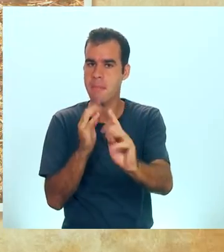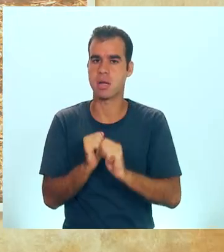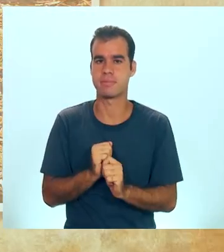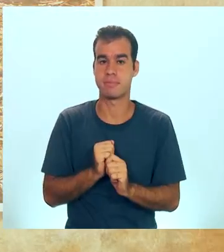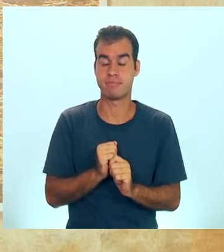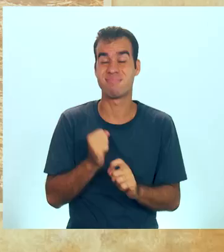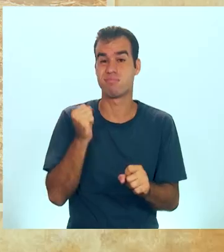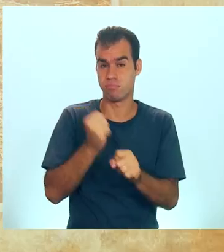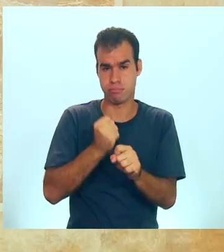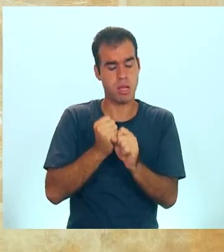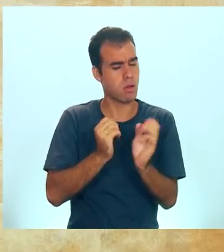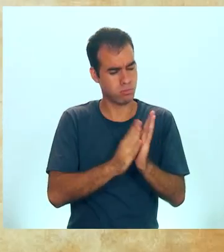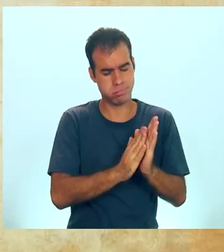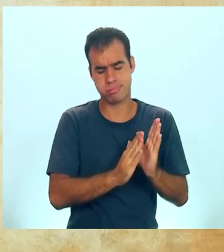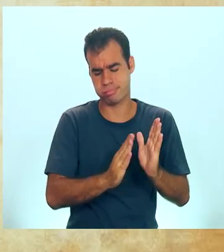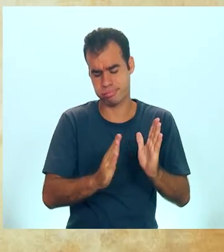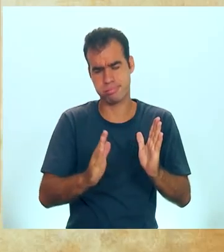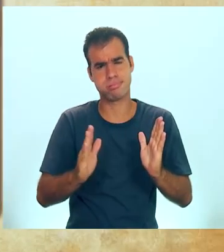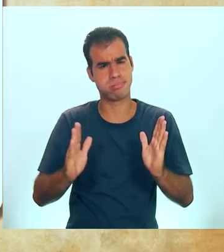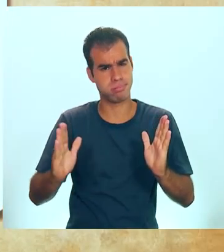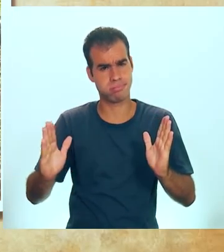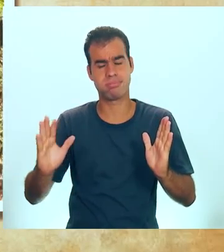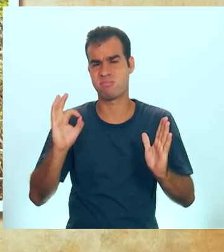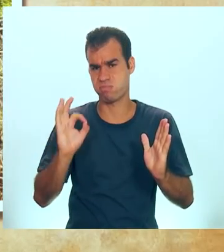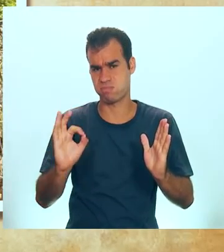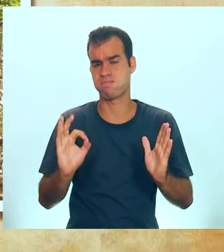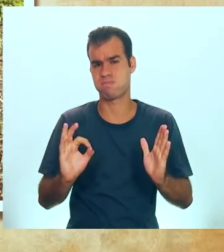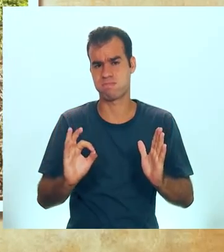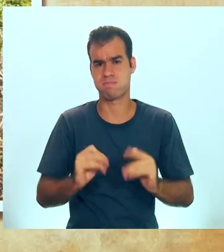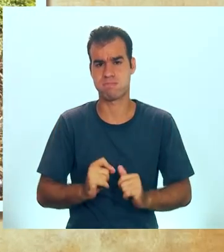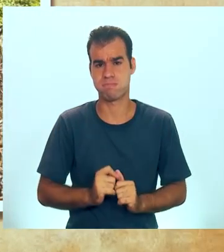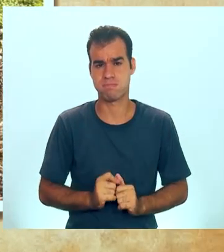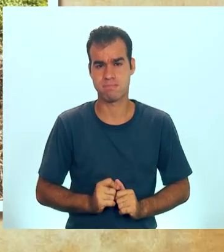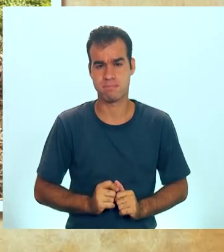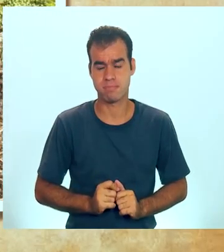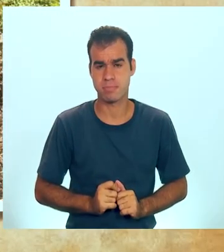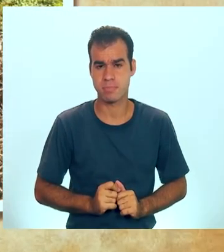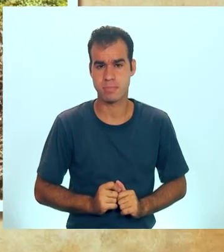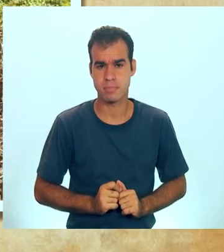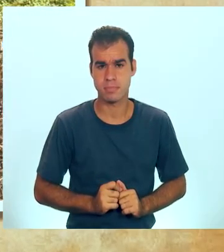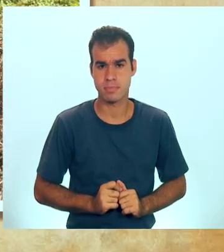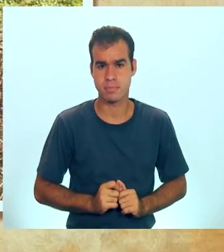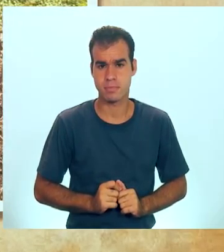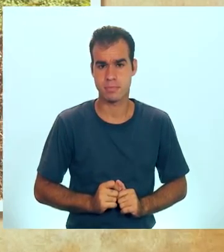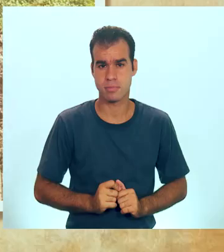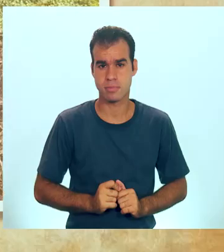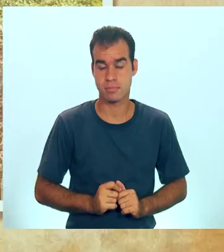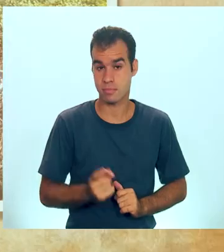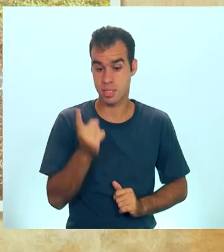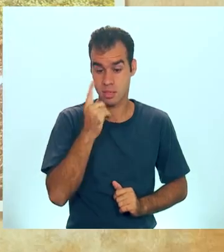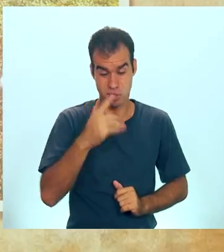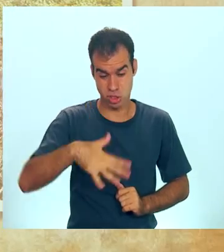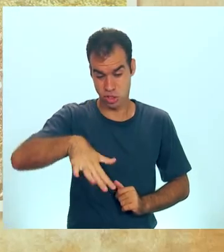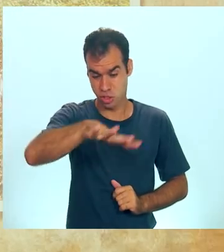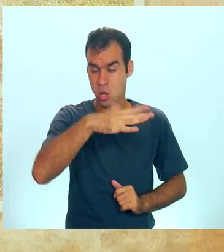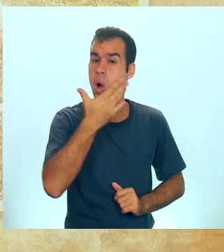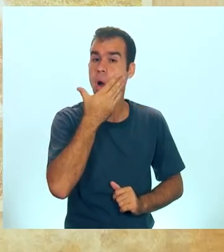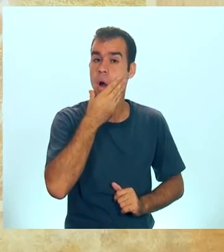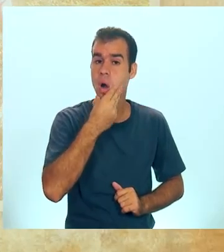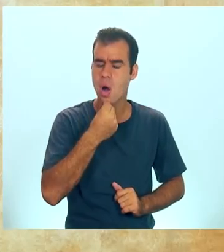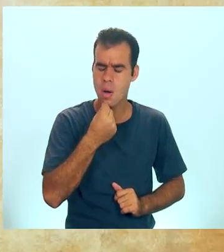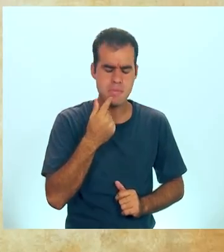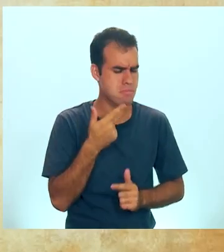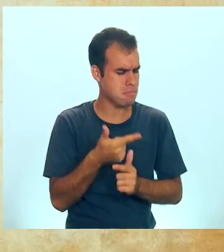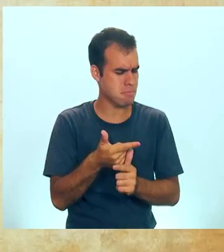trabajo multifactorial, intersectorial en la provincia, que ha permitido también que todos los jóvenes nos articulemos y seamos la